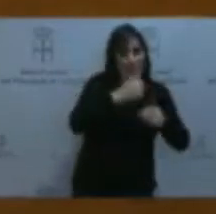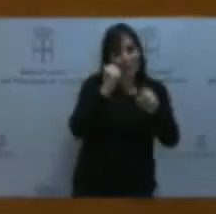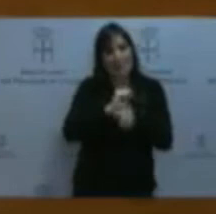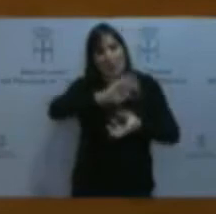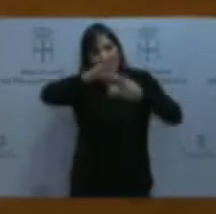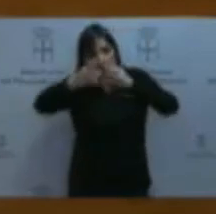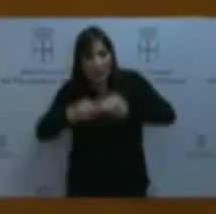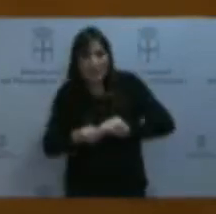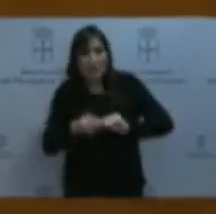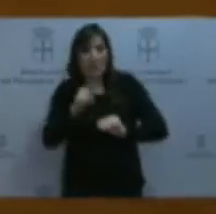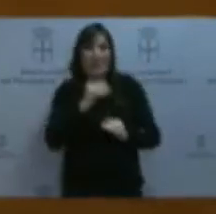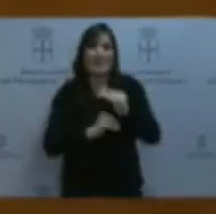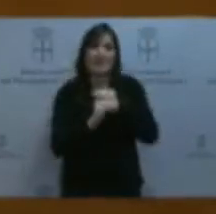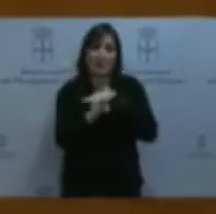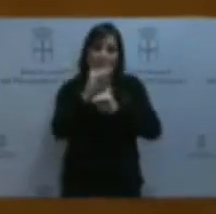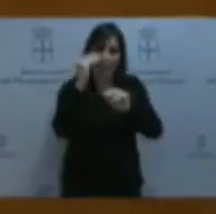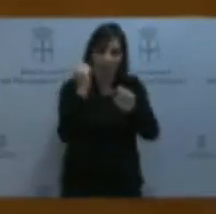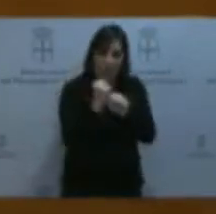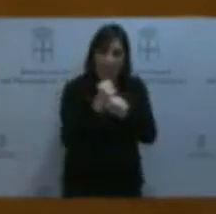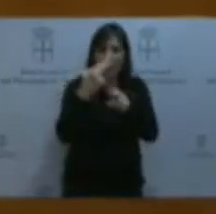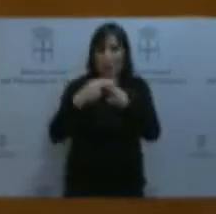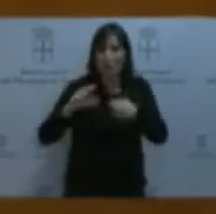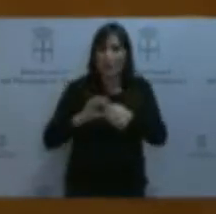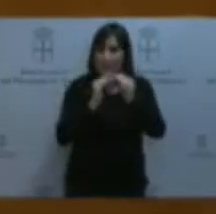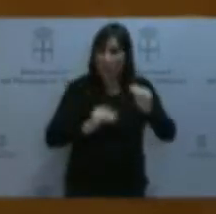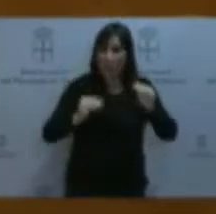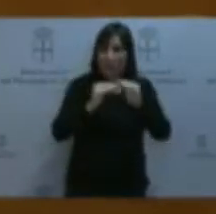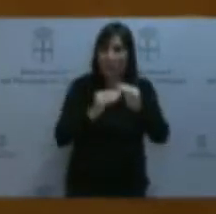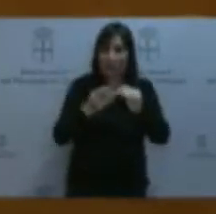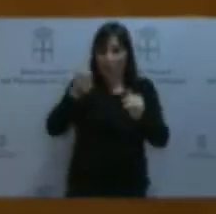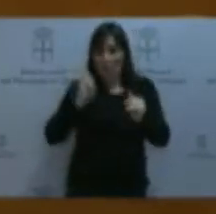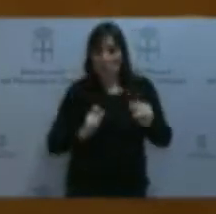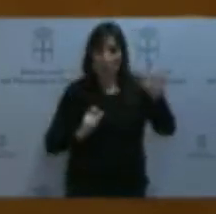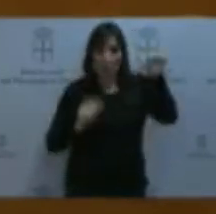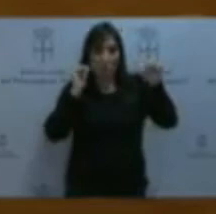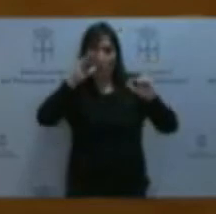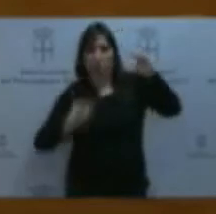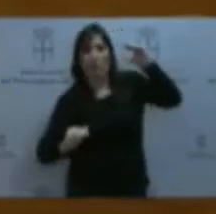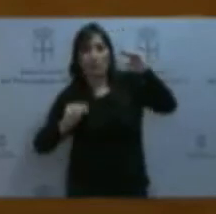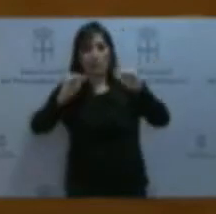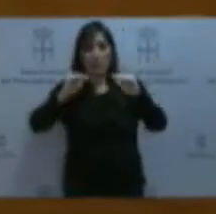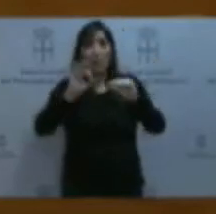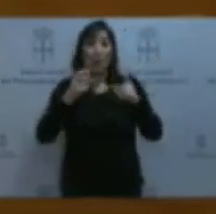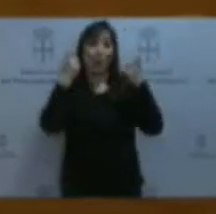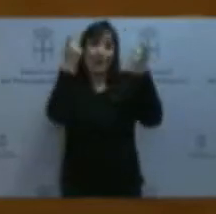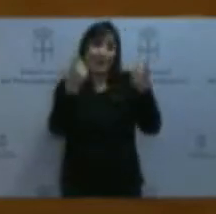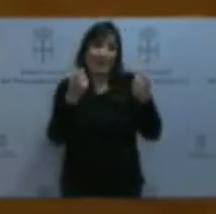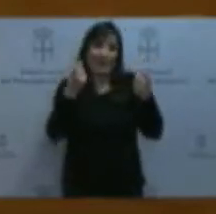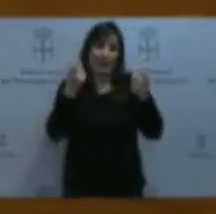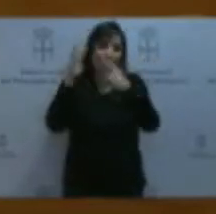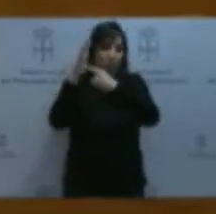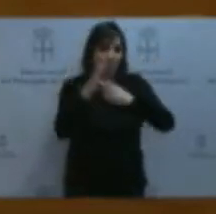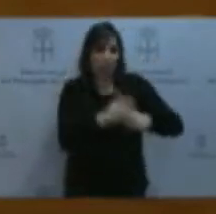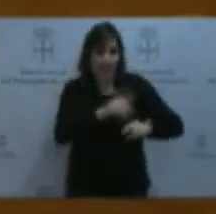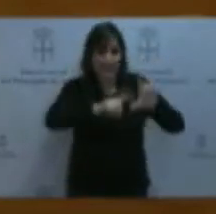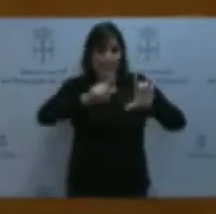políticas de igualdad, de reducir la brecha salarial y en eliminar la famosa discriminación estadística, esa en el acceso al